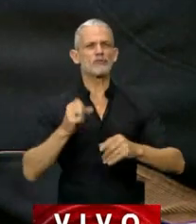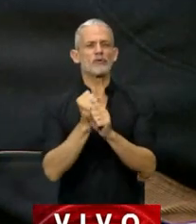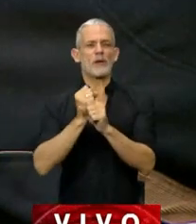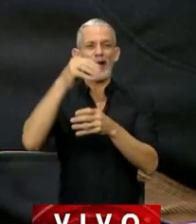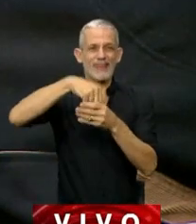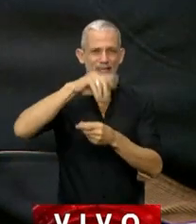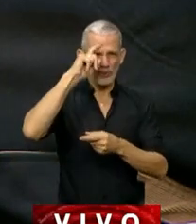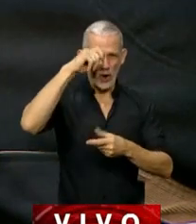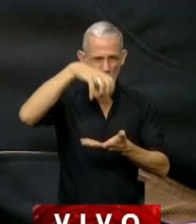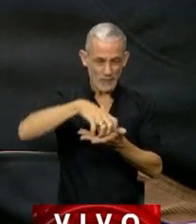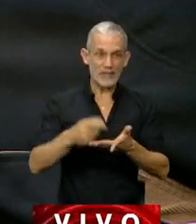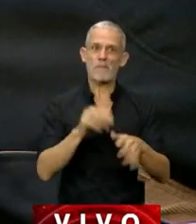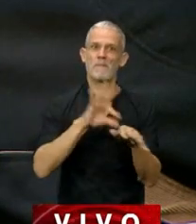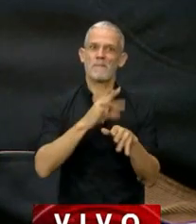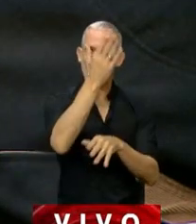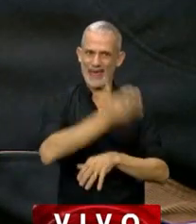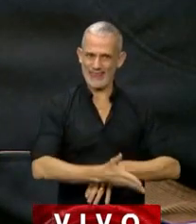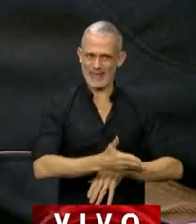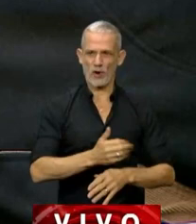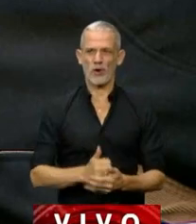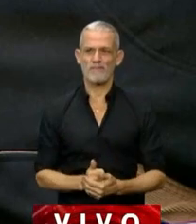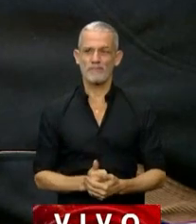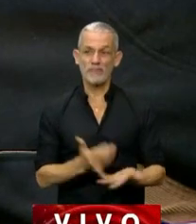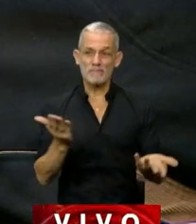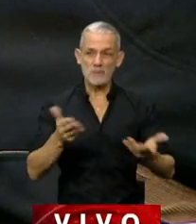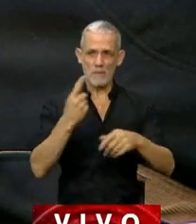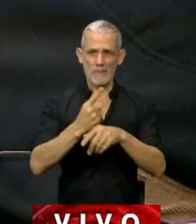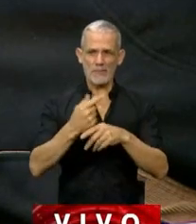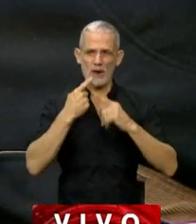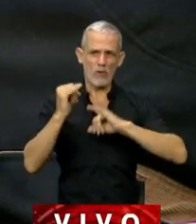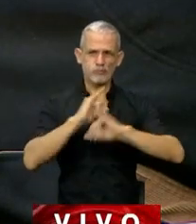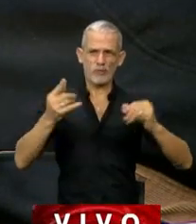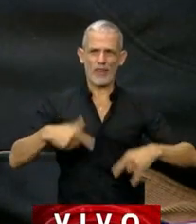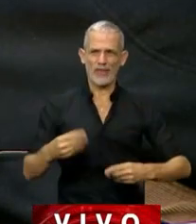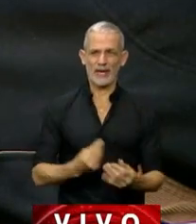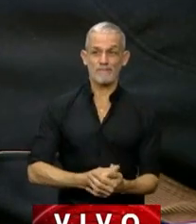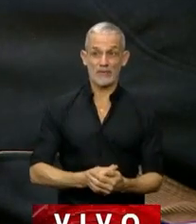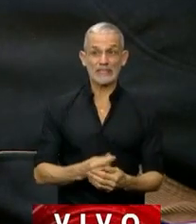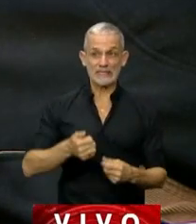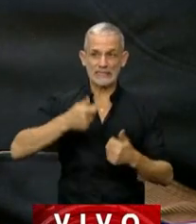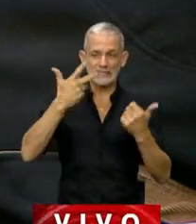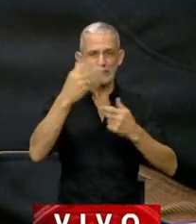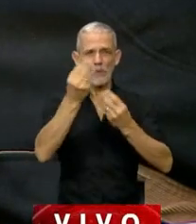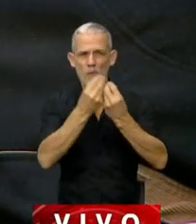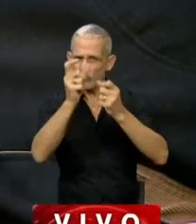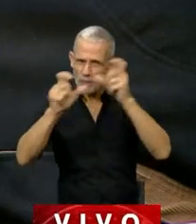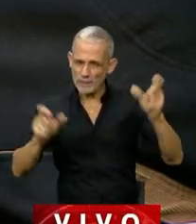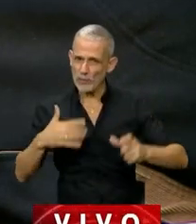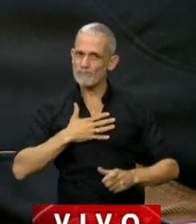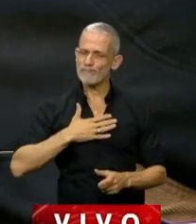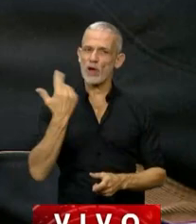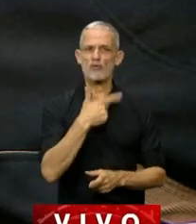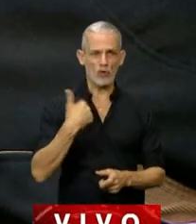de salud y él como médico. Y por ahí empezar diciendo que cuántos de nosotros y de nosotras